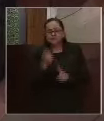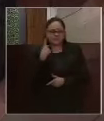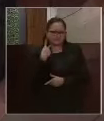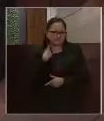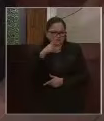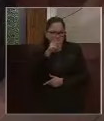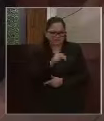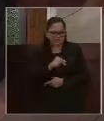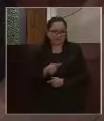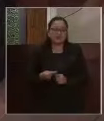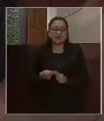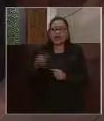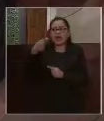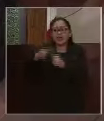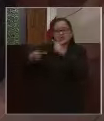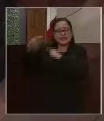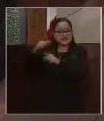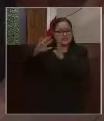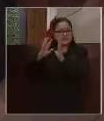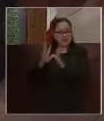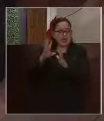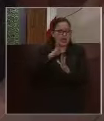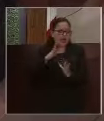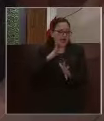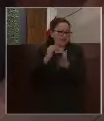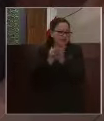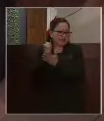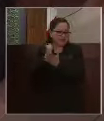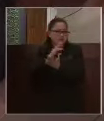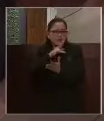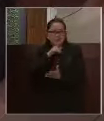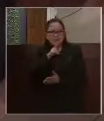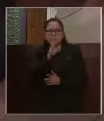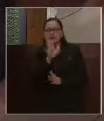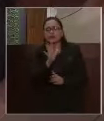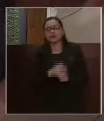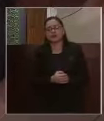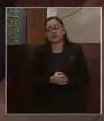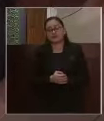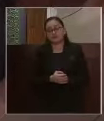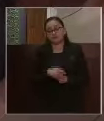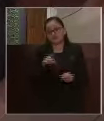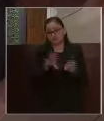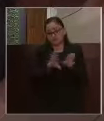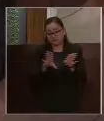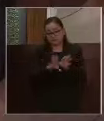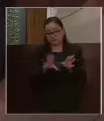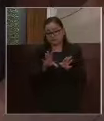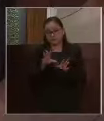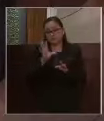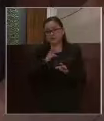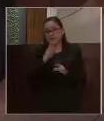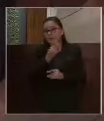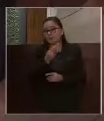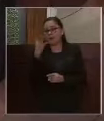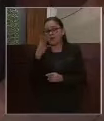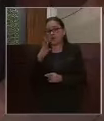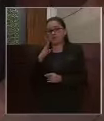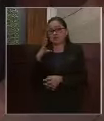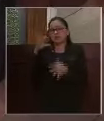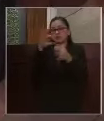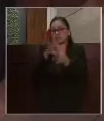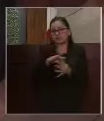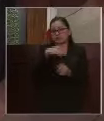ha dado varios precedentes, todavía no recuerdo bien, que todavía no son tesis relevantes en mi jurisprudencia, pero ya hay varios precedentes en los